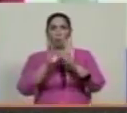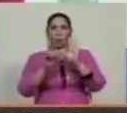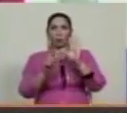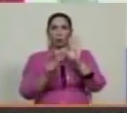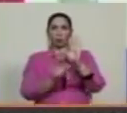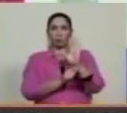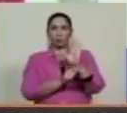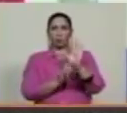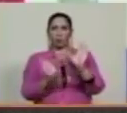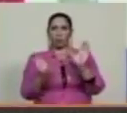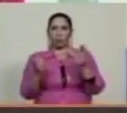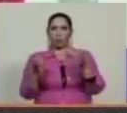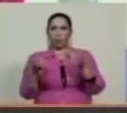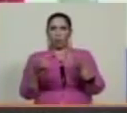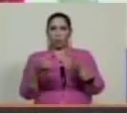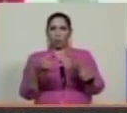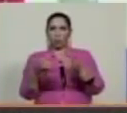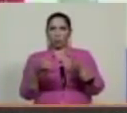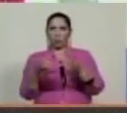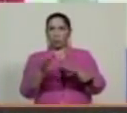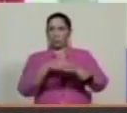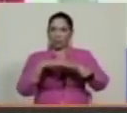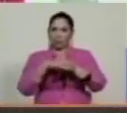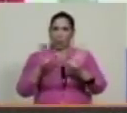de combatientes.